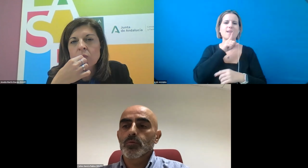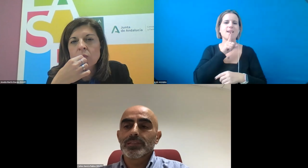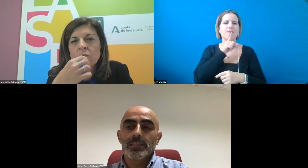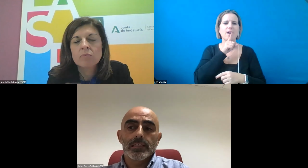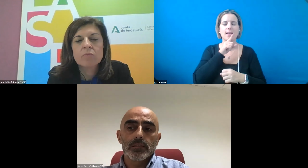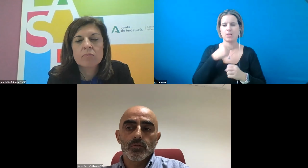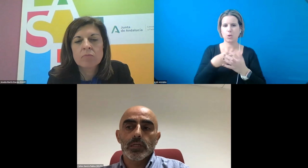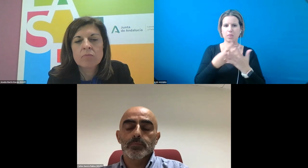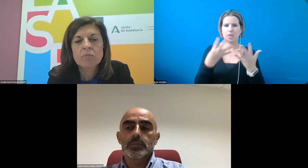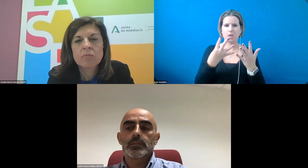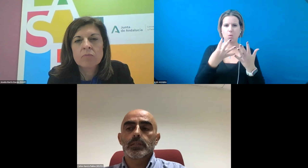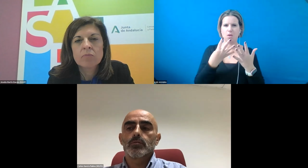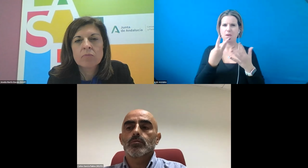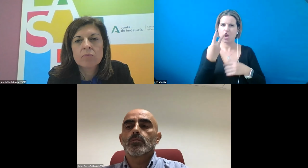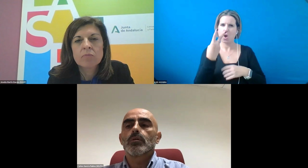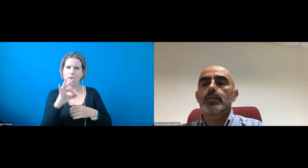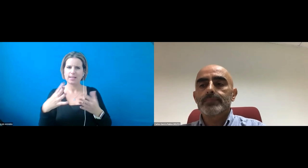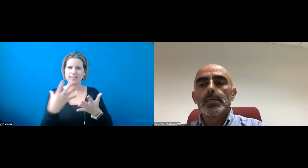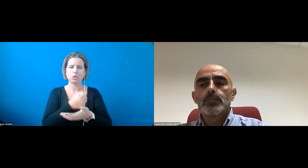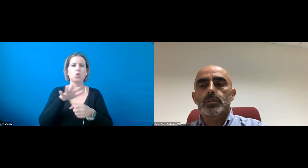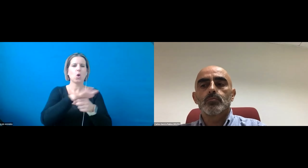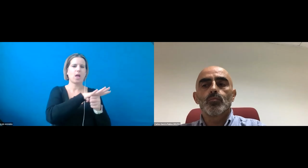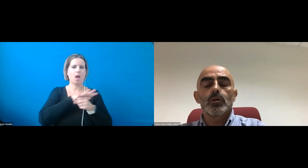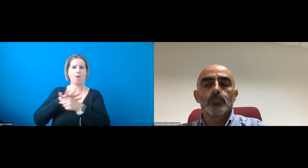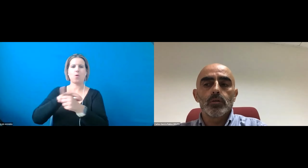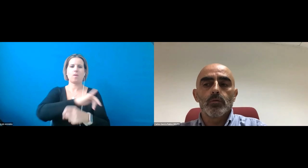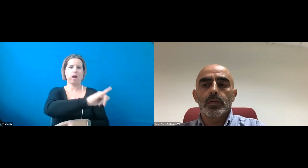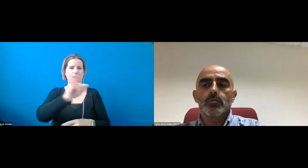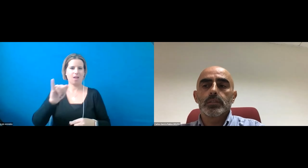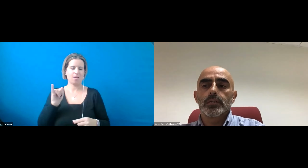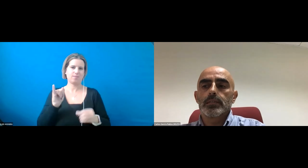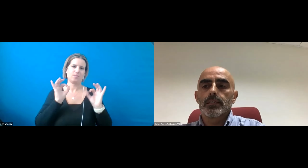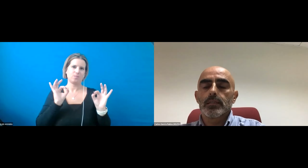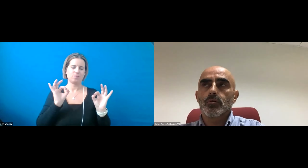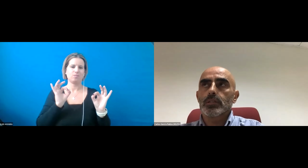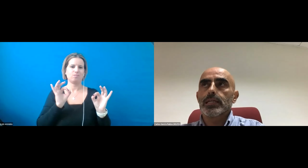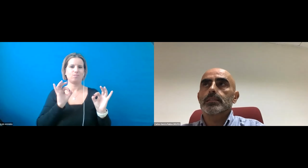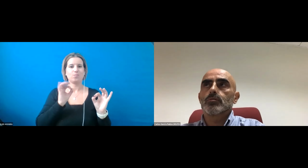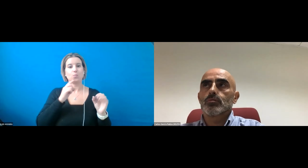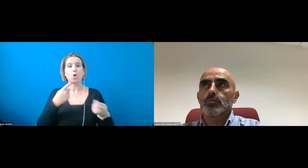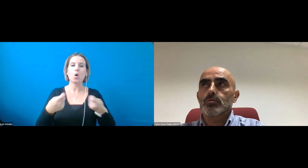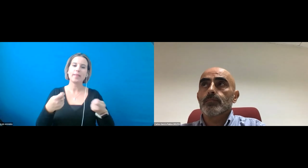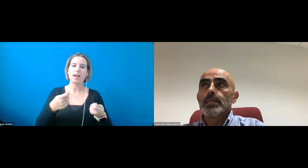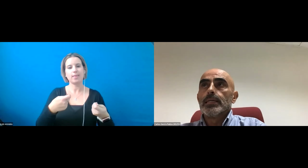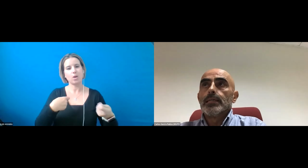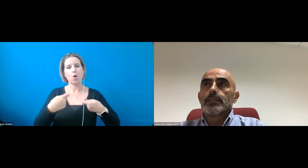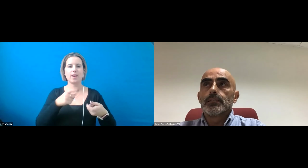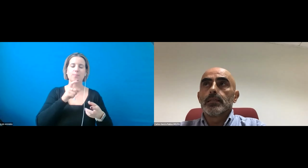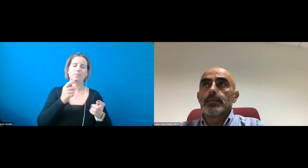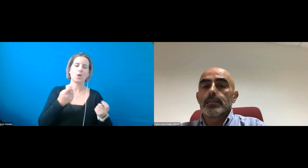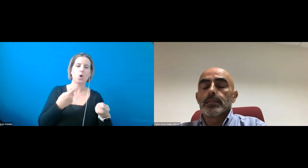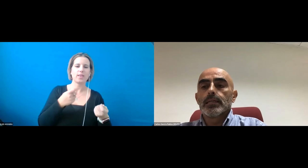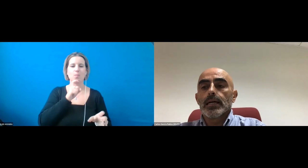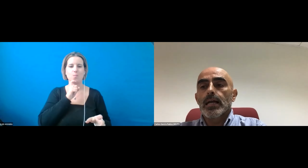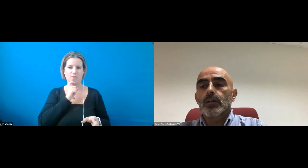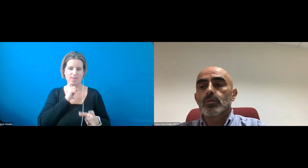19 o 20 CAIs en toda la provincia con lo cual pues es muy complejo el coordinarse con todo eso y